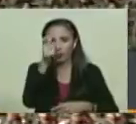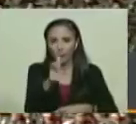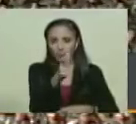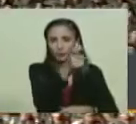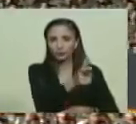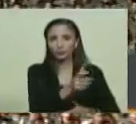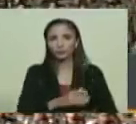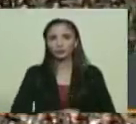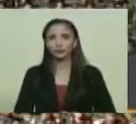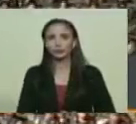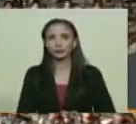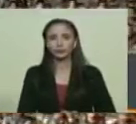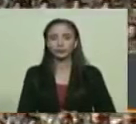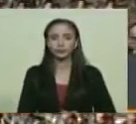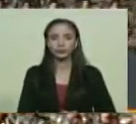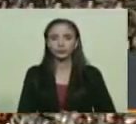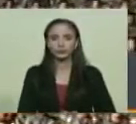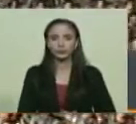personas.